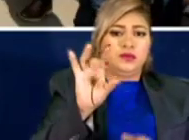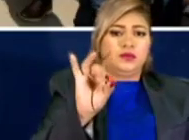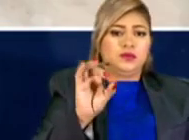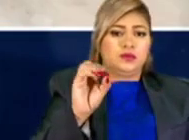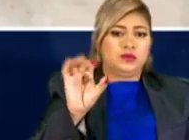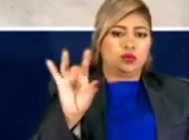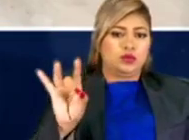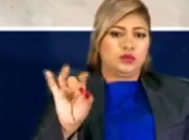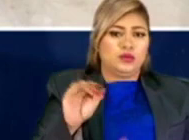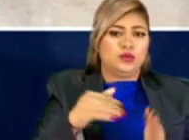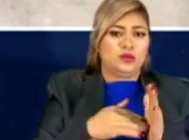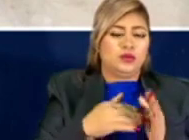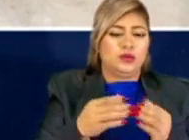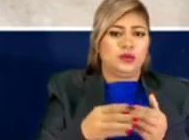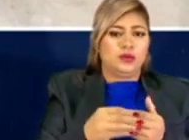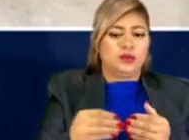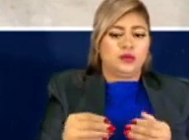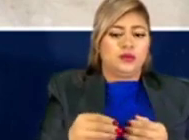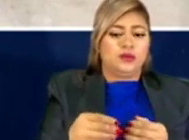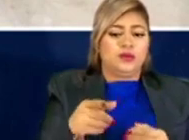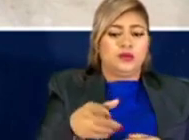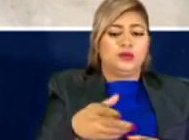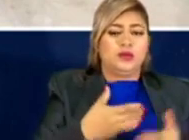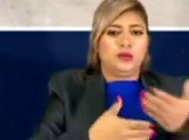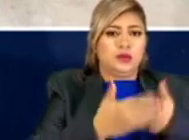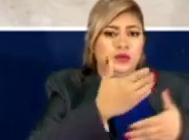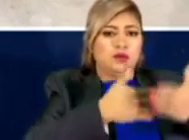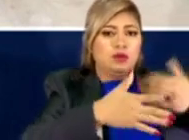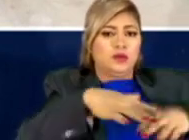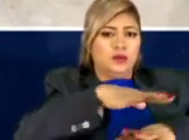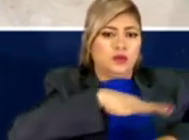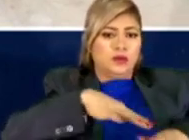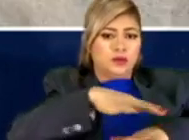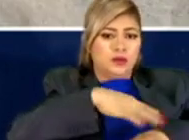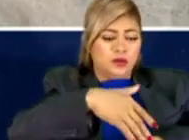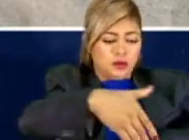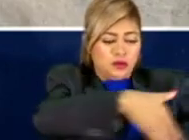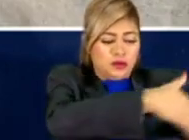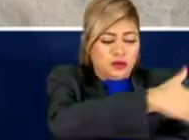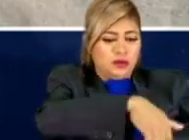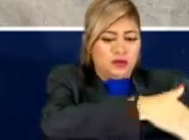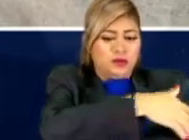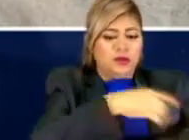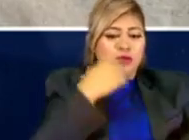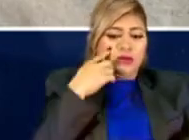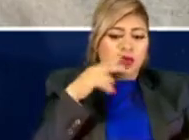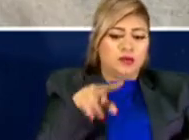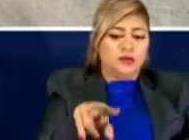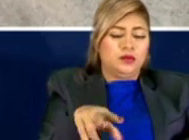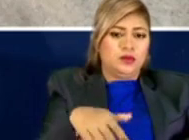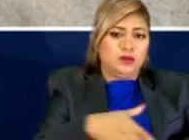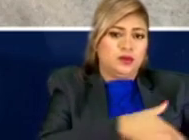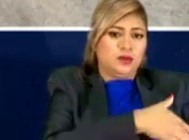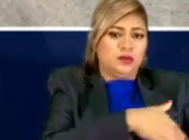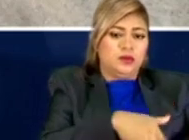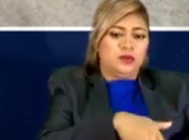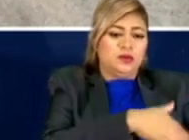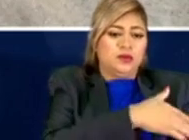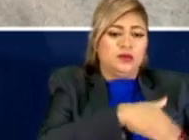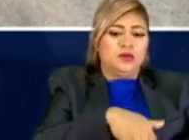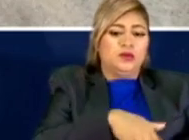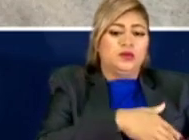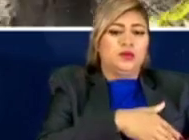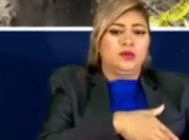Se terminó la construcción de la carretera que va de la vía Panamericana hacia Sorá,